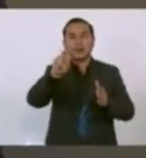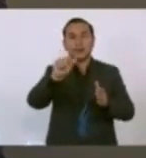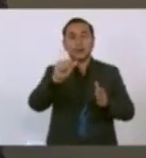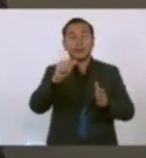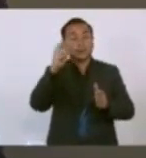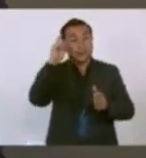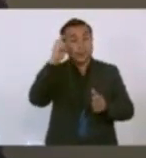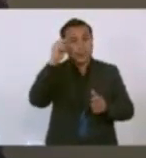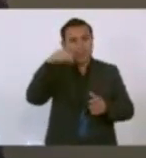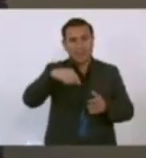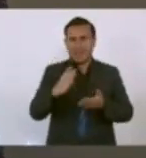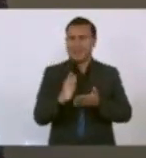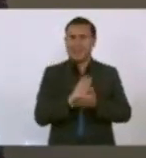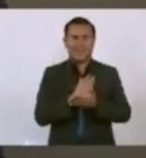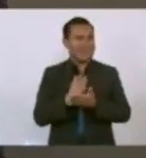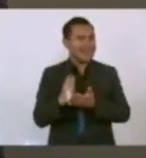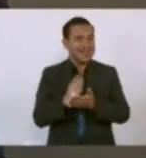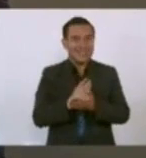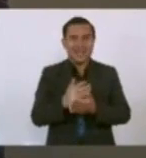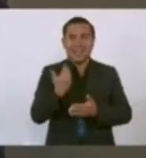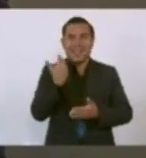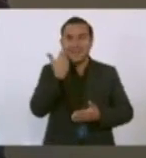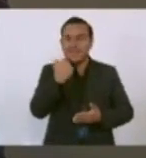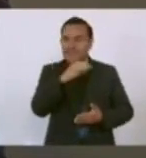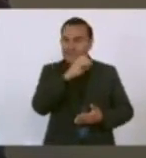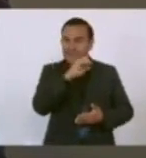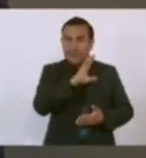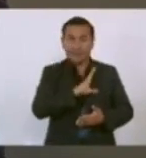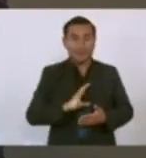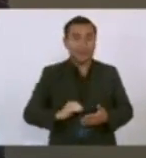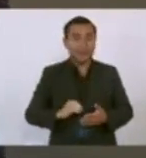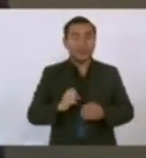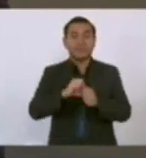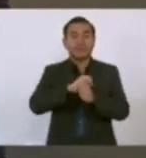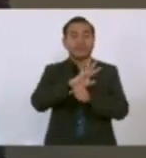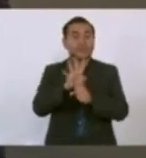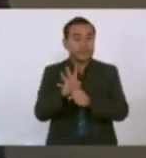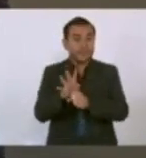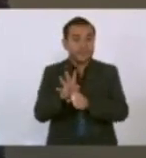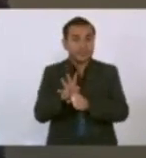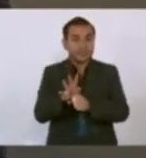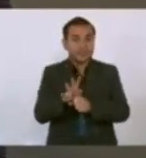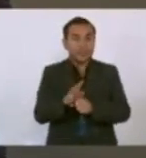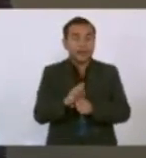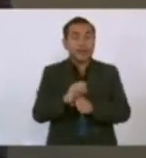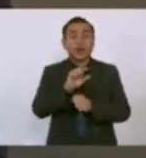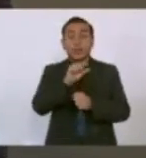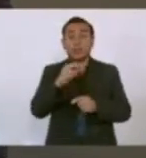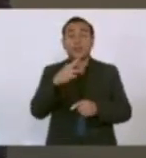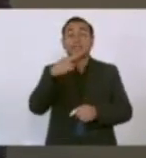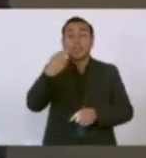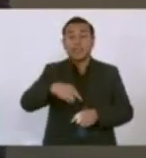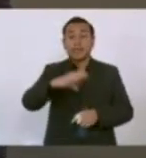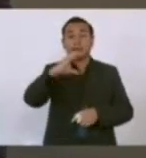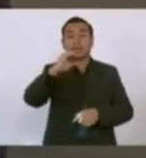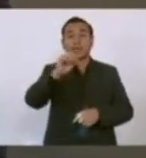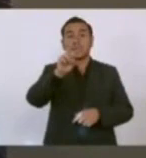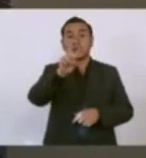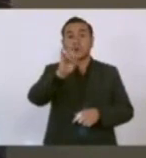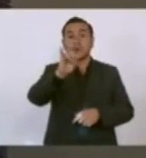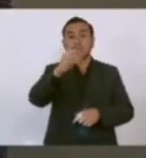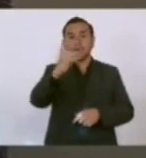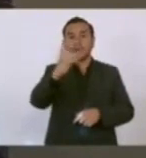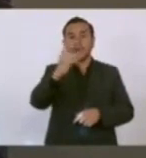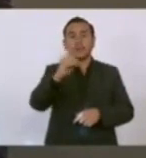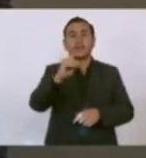no hay un solo caso confirmado de coronavirus o más bien llamado COVID-19 en El Salvador. No hay ni uno